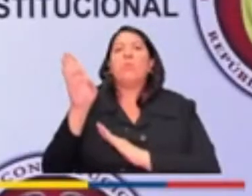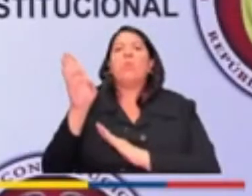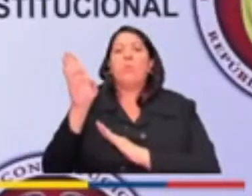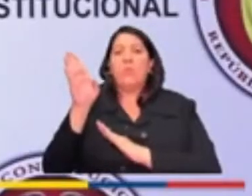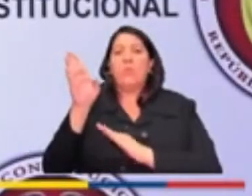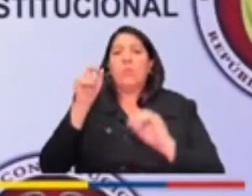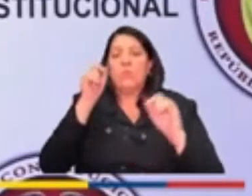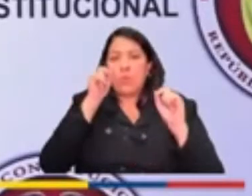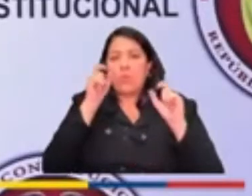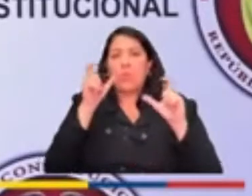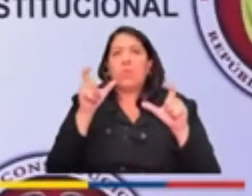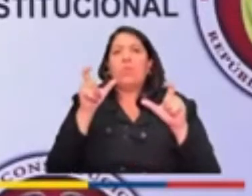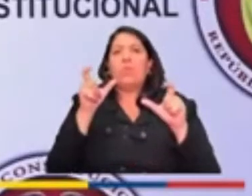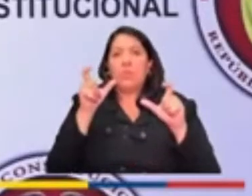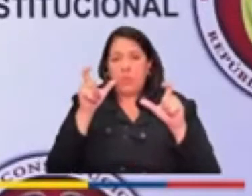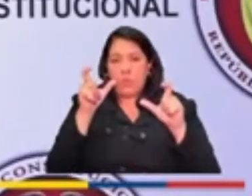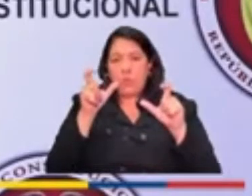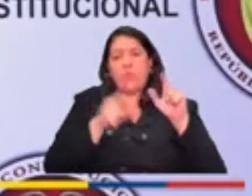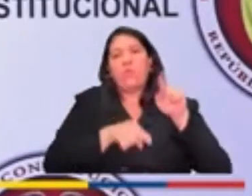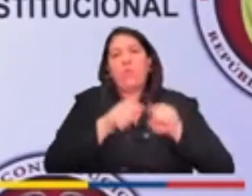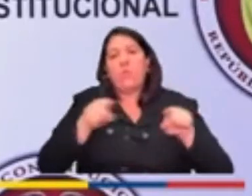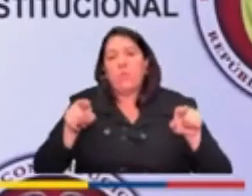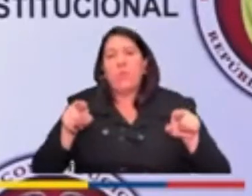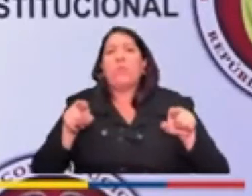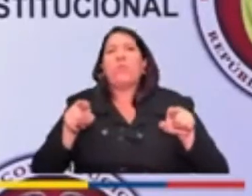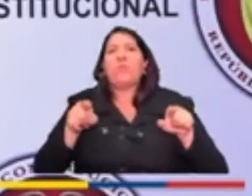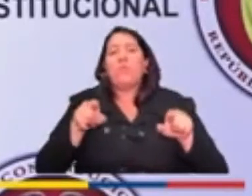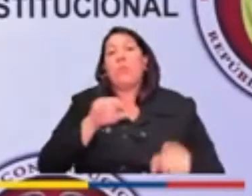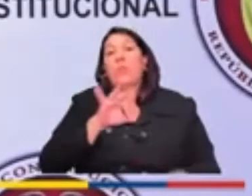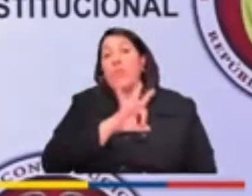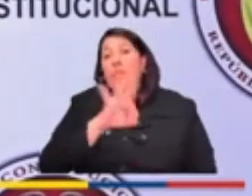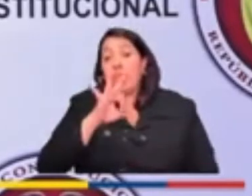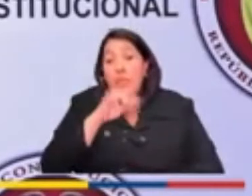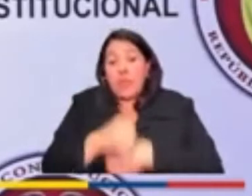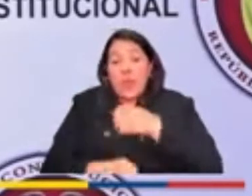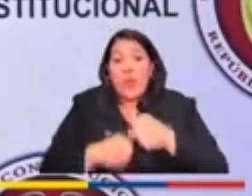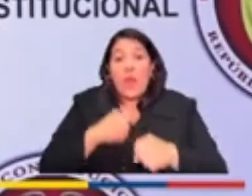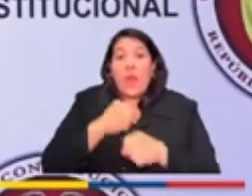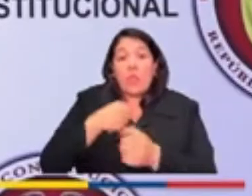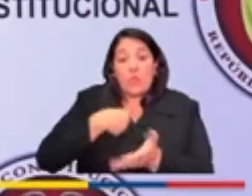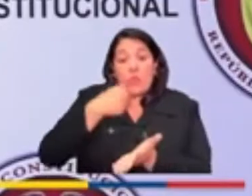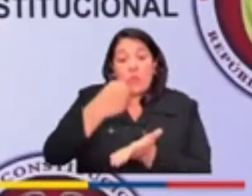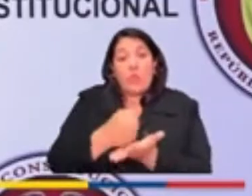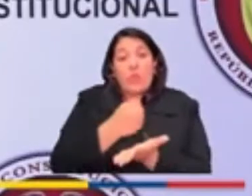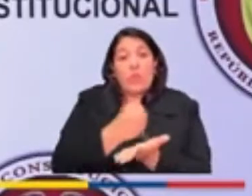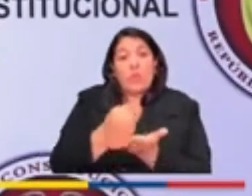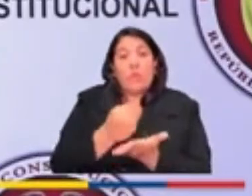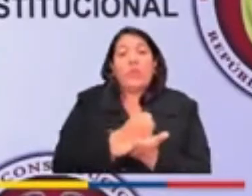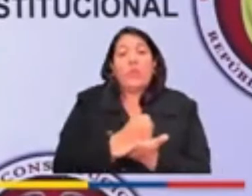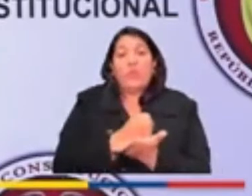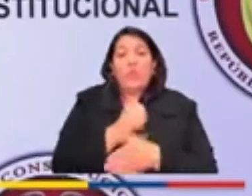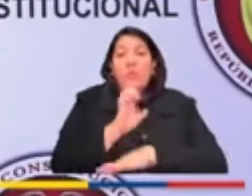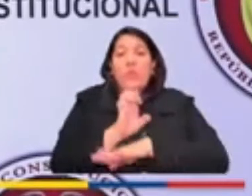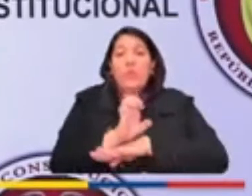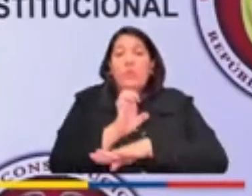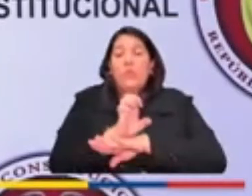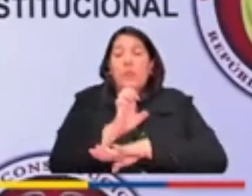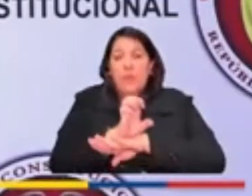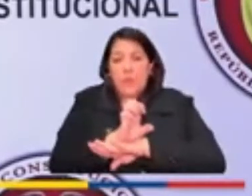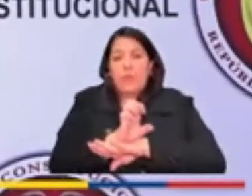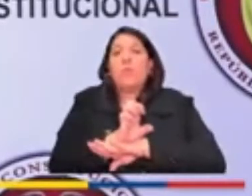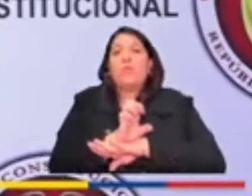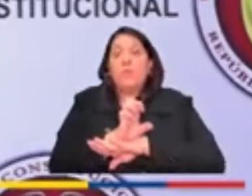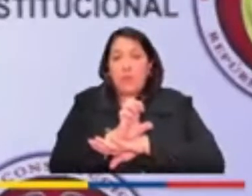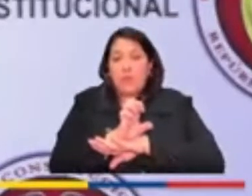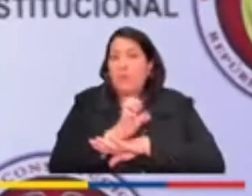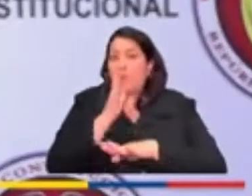es que en algunas tienen más de 33 años que fueron radicadas en la entidad y que